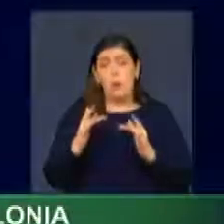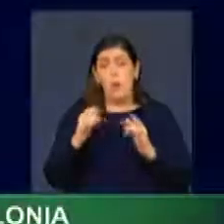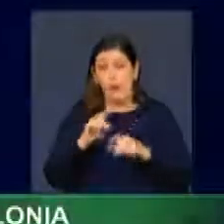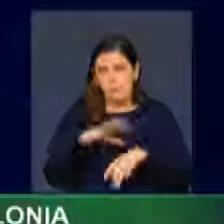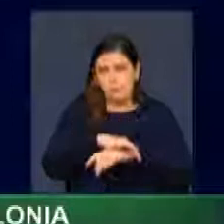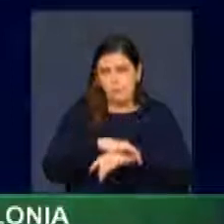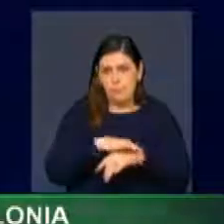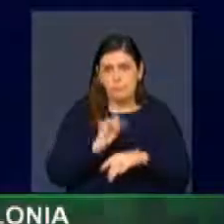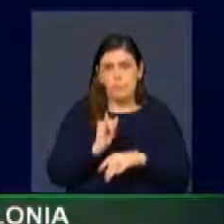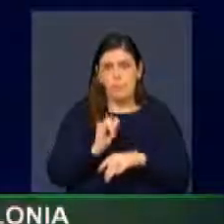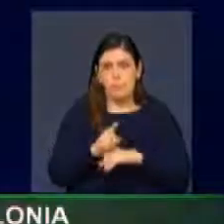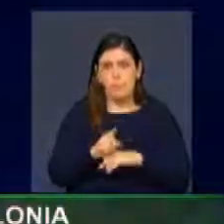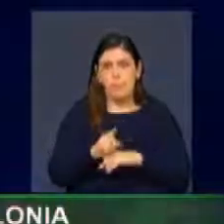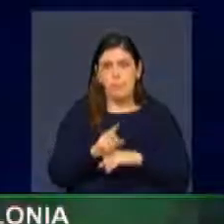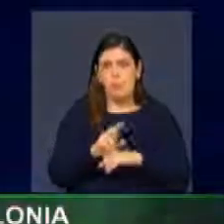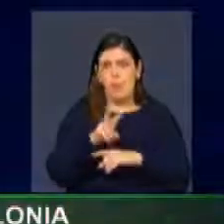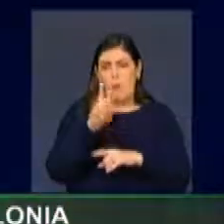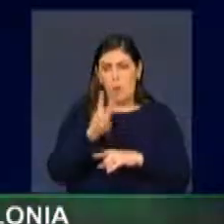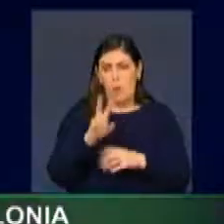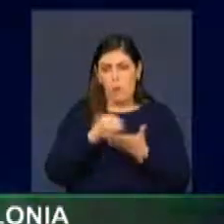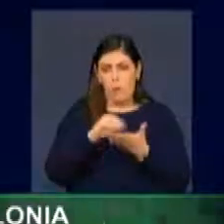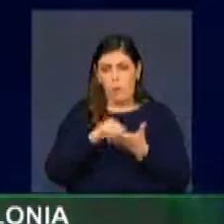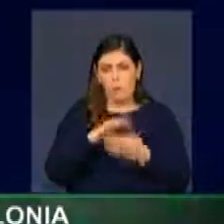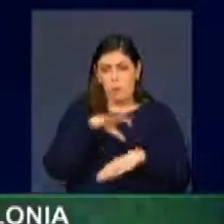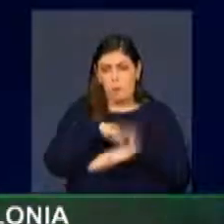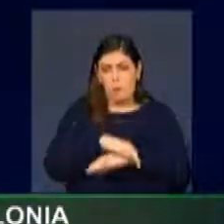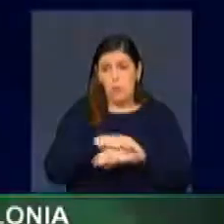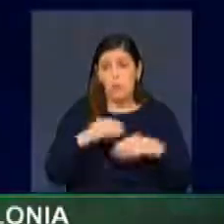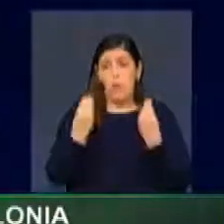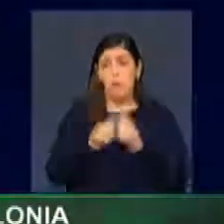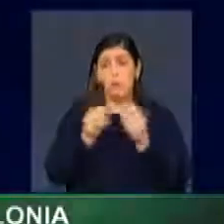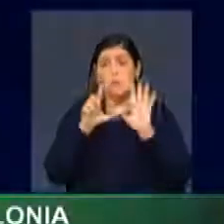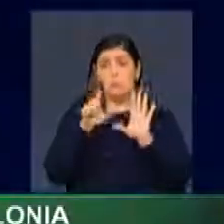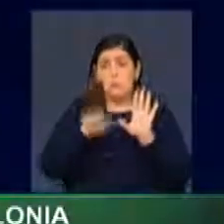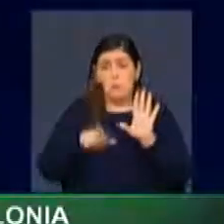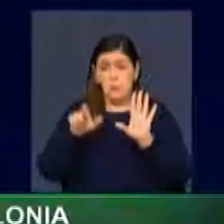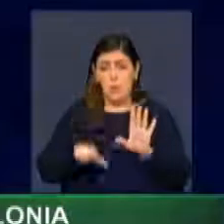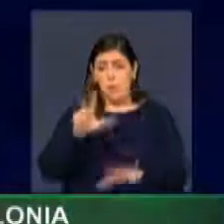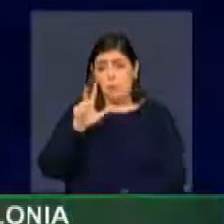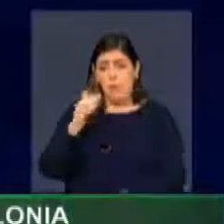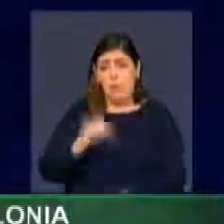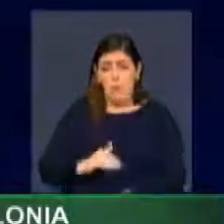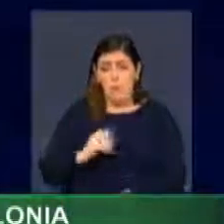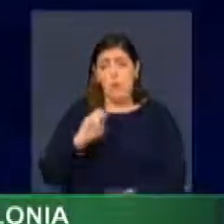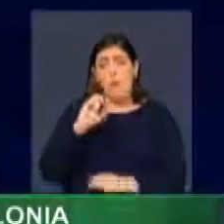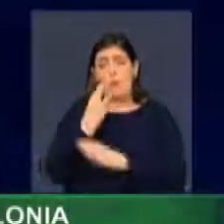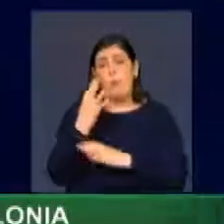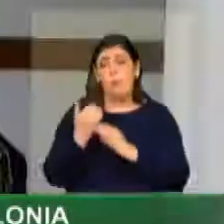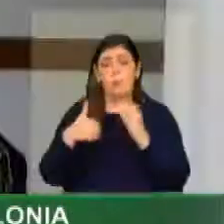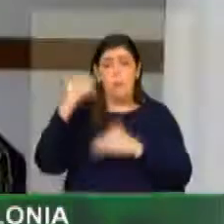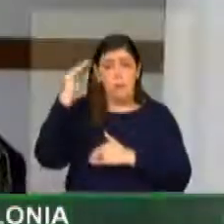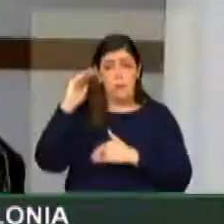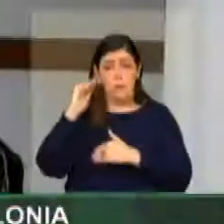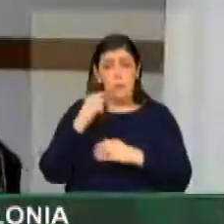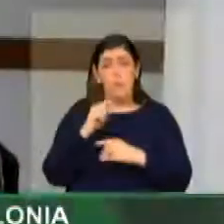ahí se detuvo en dos incursiones que se hicieron, se detuvieron 7 personas, 3 menores y 4 mayores, y bueno, y en ese interín